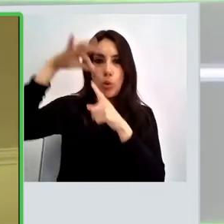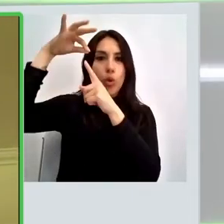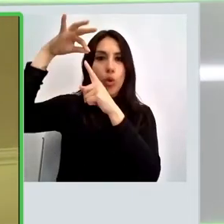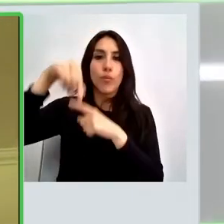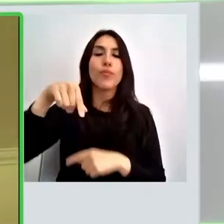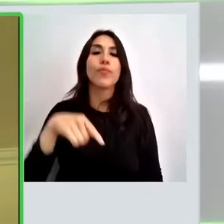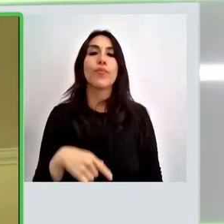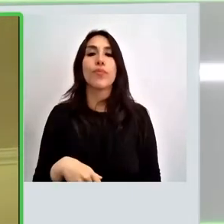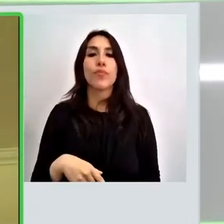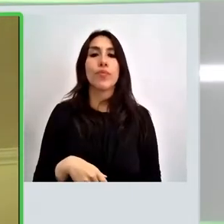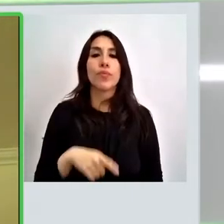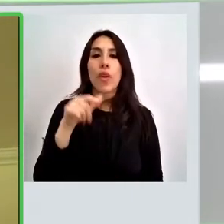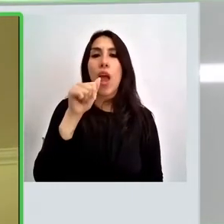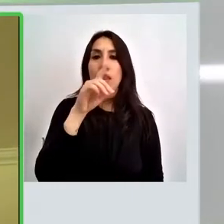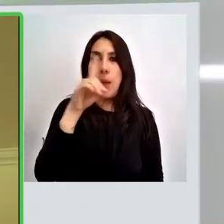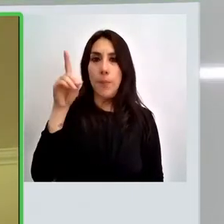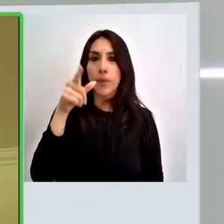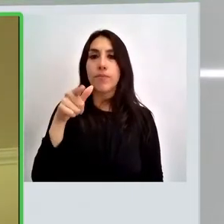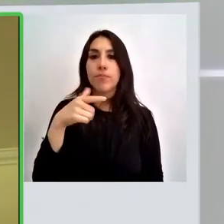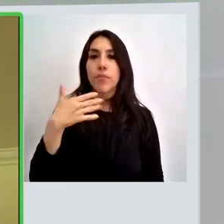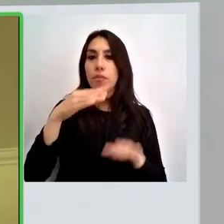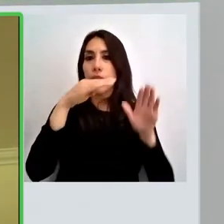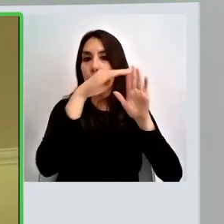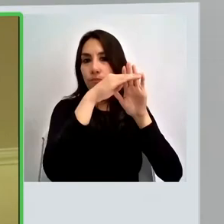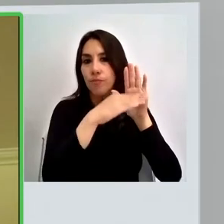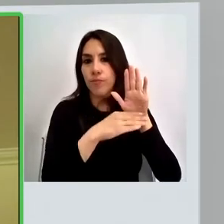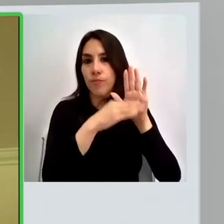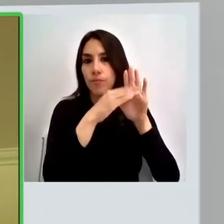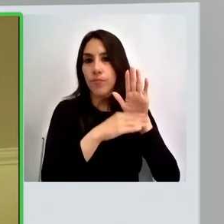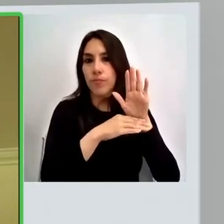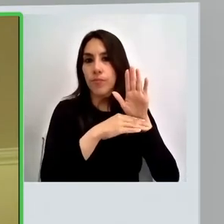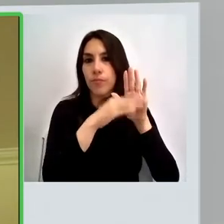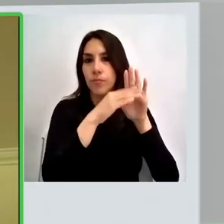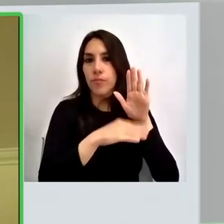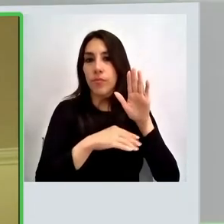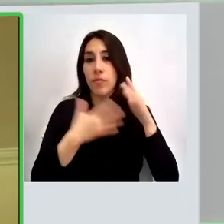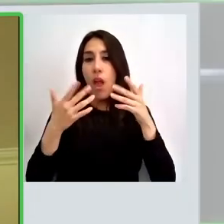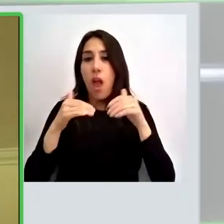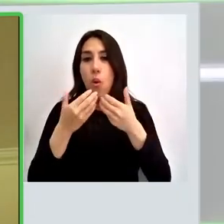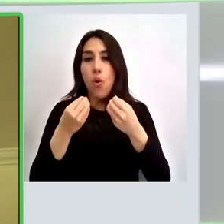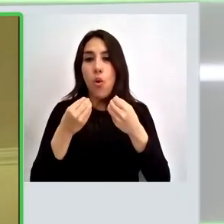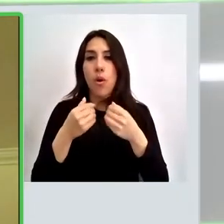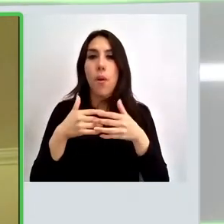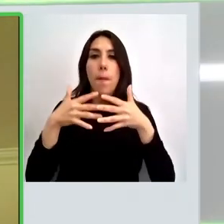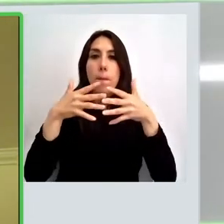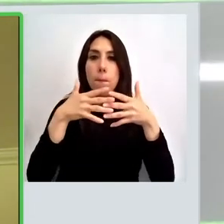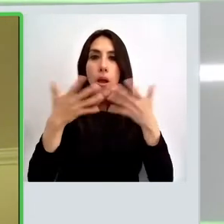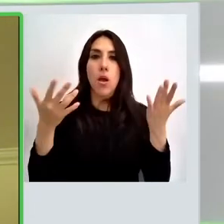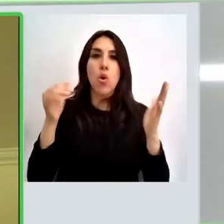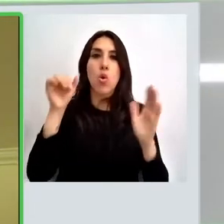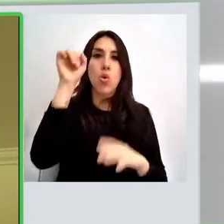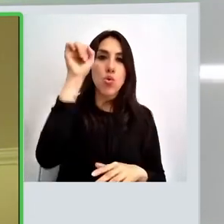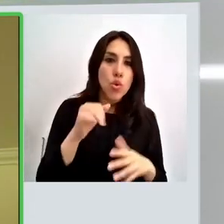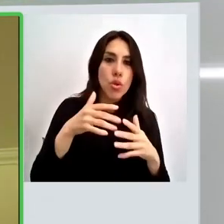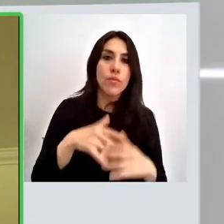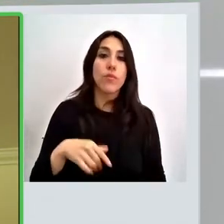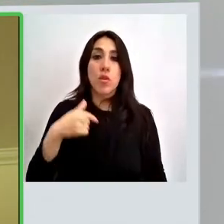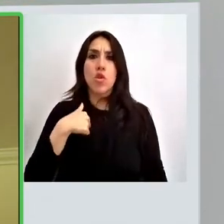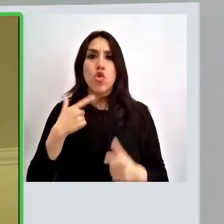leigh para los americanos estadounidenses con discapacidades pero yo no soy quien lo hizo en realidad